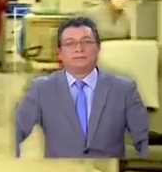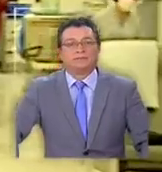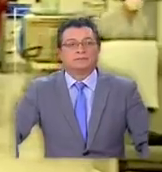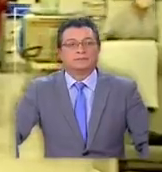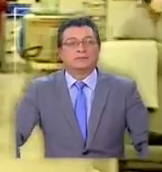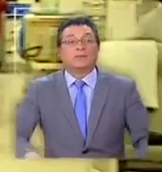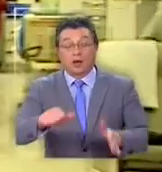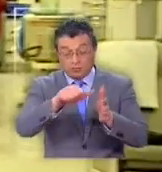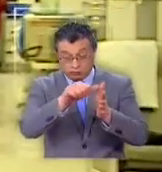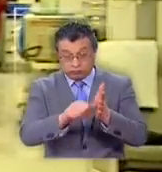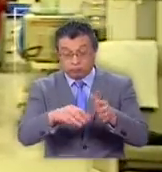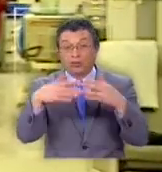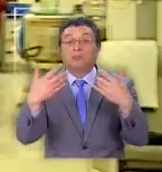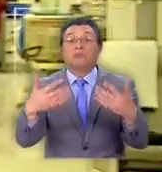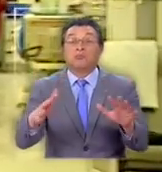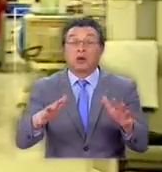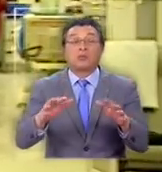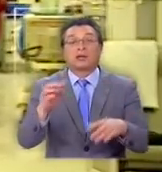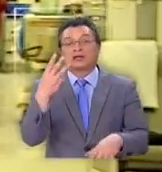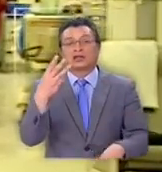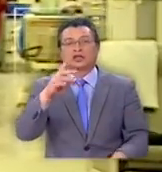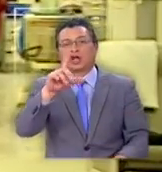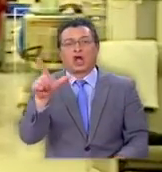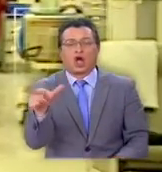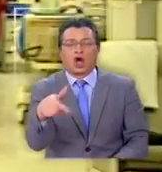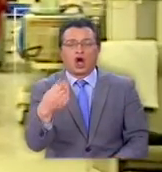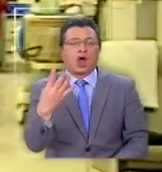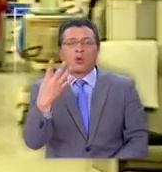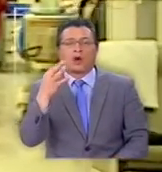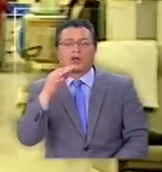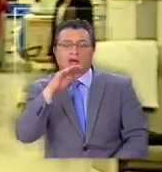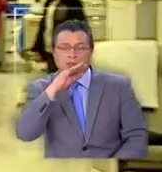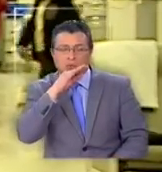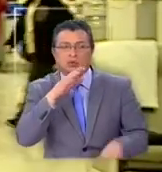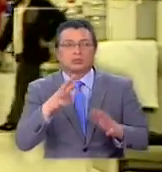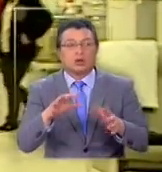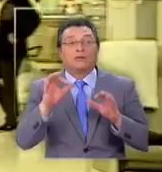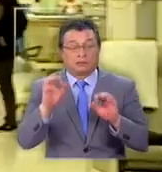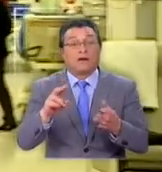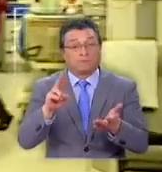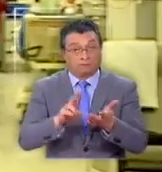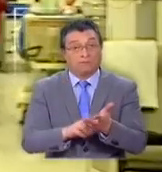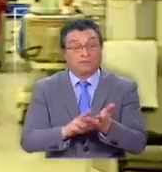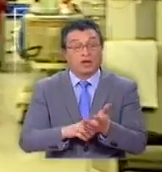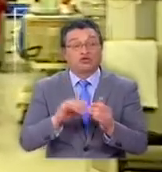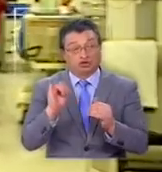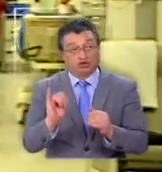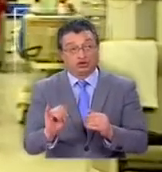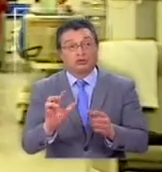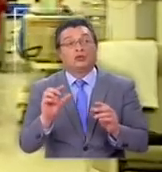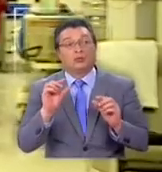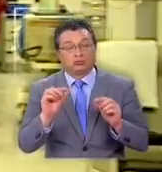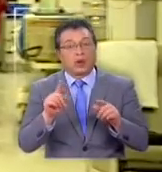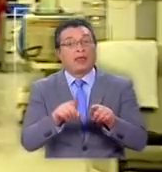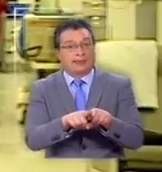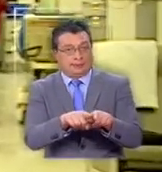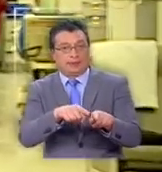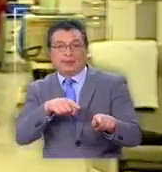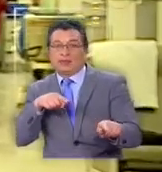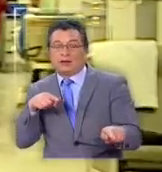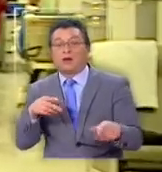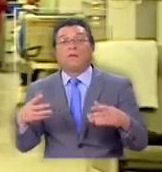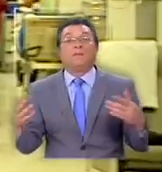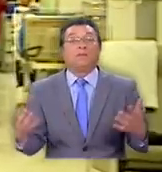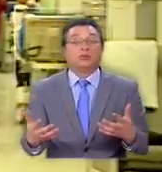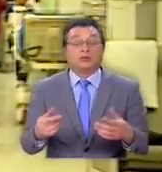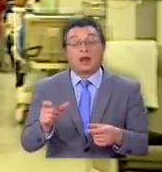La cirugía fue aproximadamente 3 horas 40 minutos porque realmente es una cirugía un poco larga debido